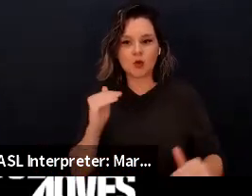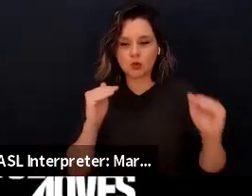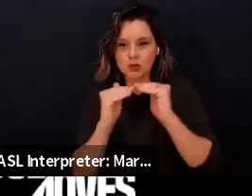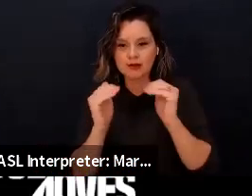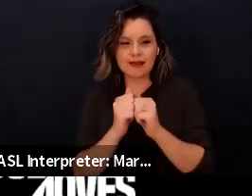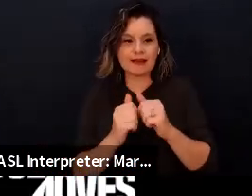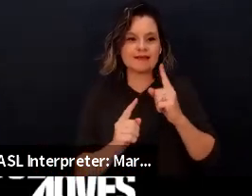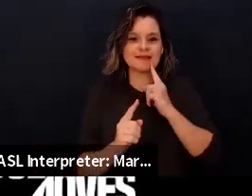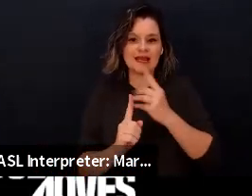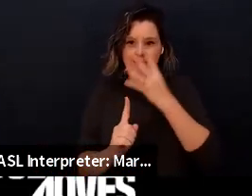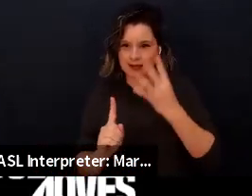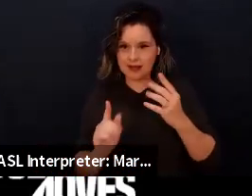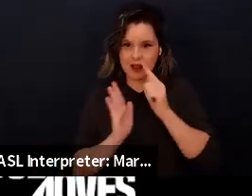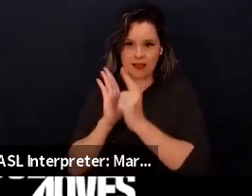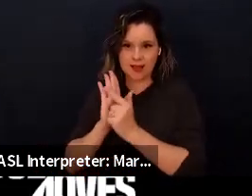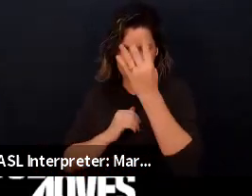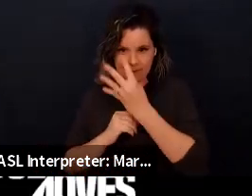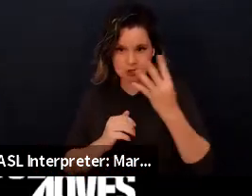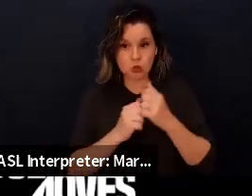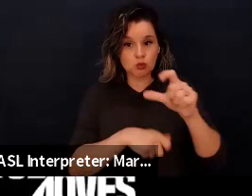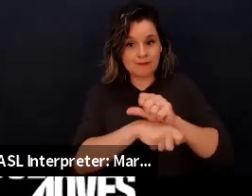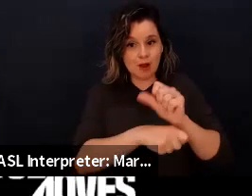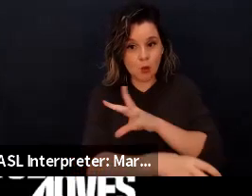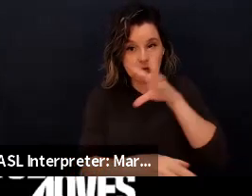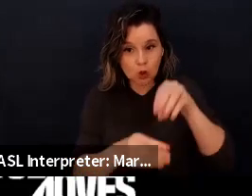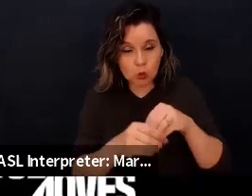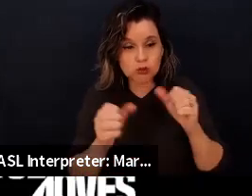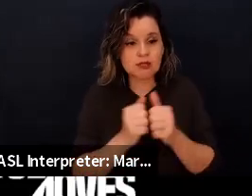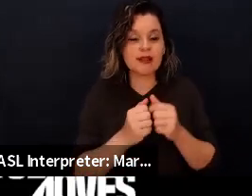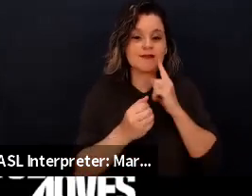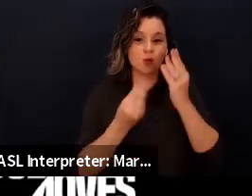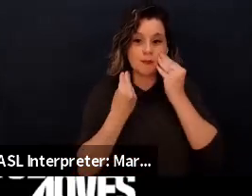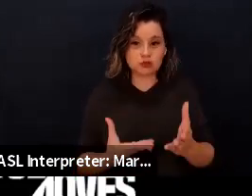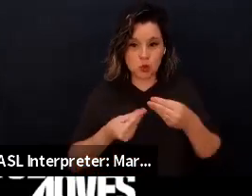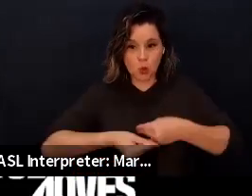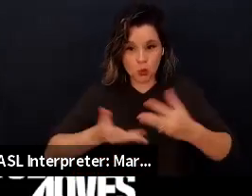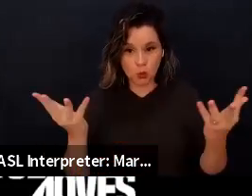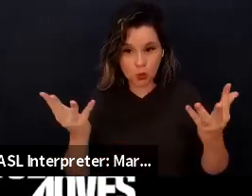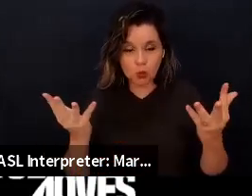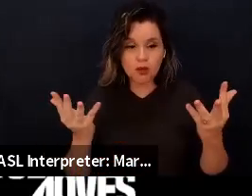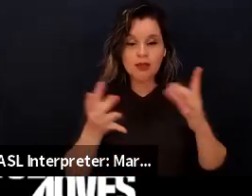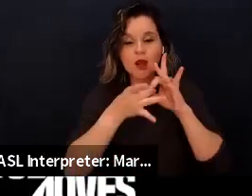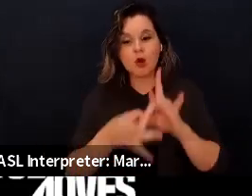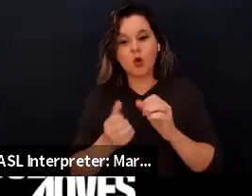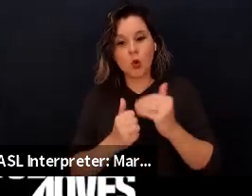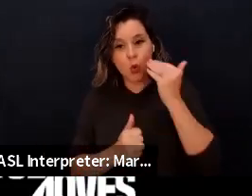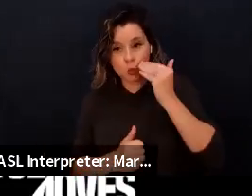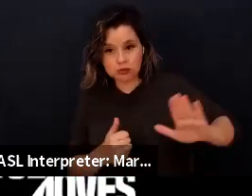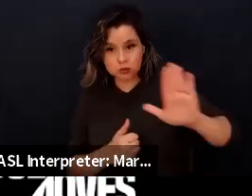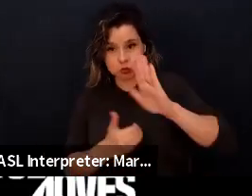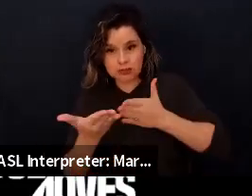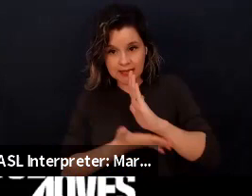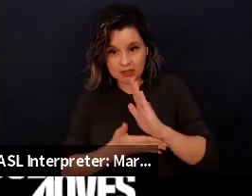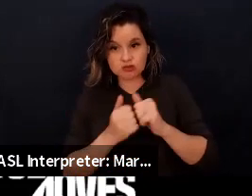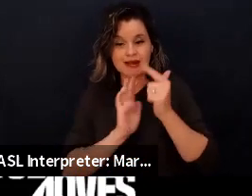de Inmigración. Su trabajo incluye proporcionar información sobre conozca sus derechos y las